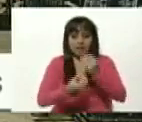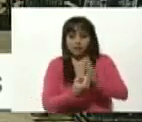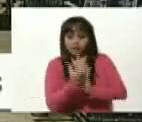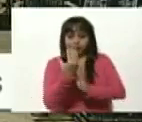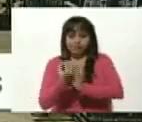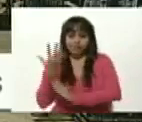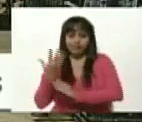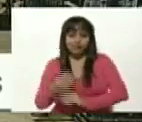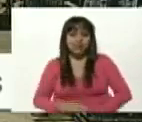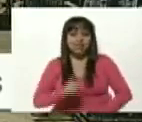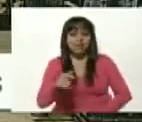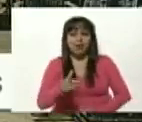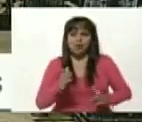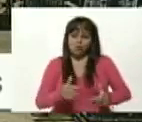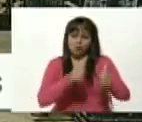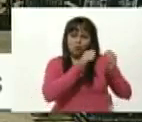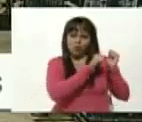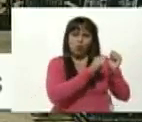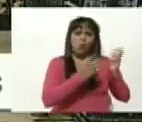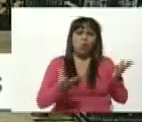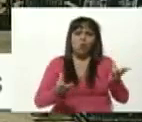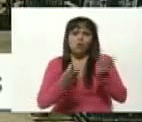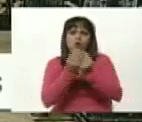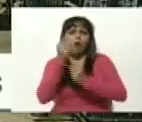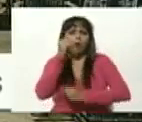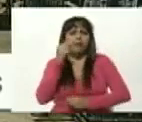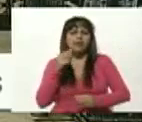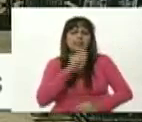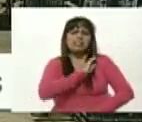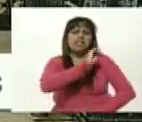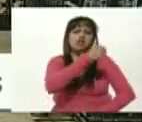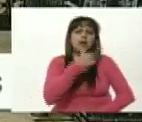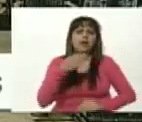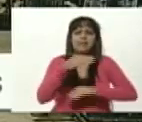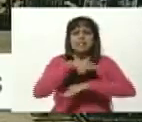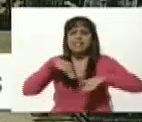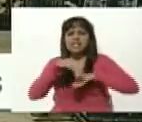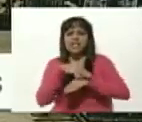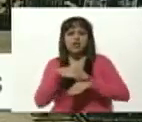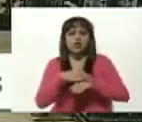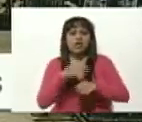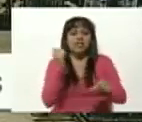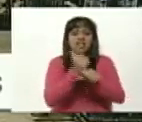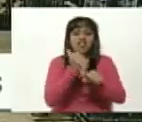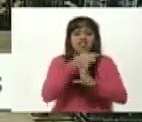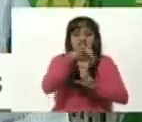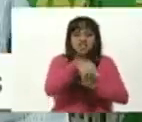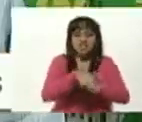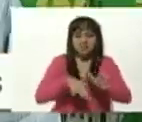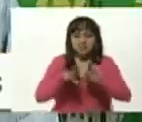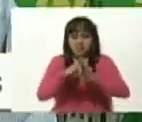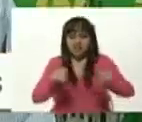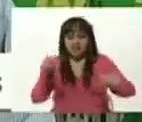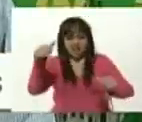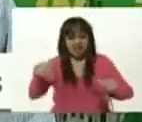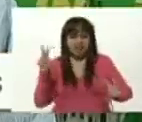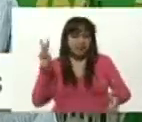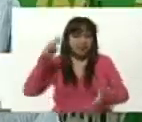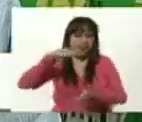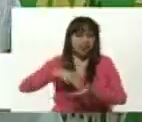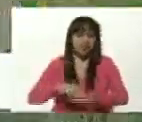nos acompaña Omar Ojeda, el director del Ministerio del Poder Popular para la Agricultura Productiva y Tierra en el estado. Desde